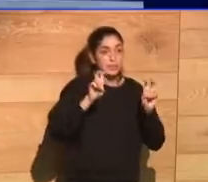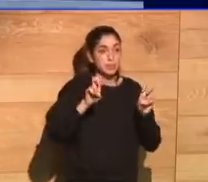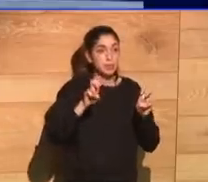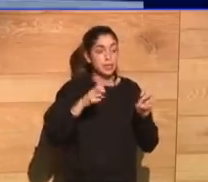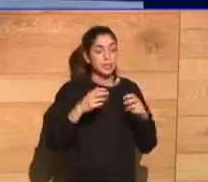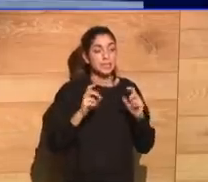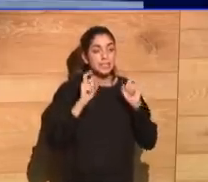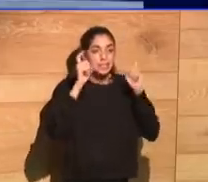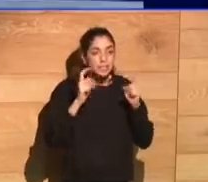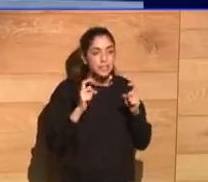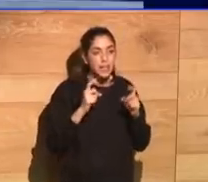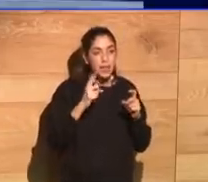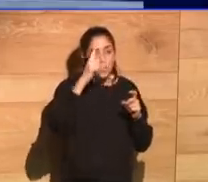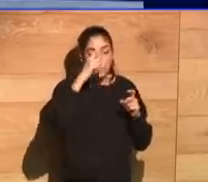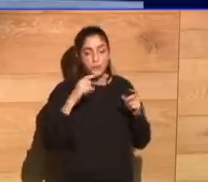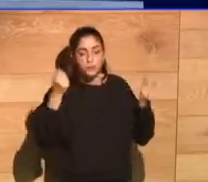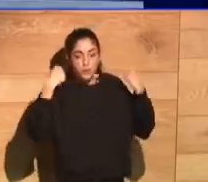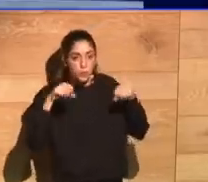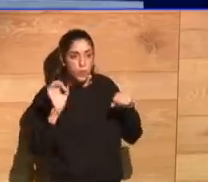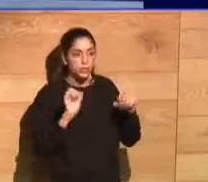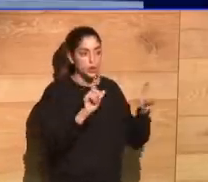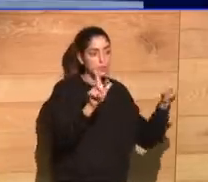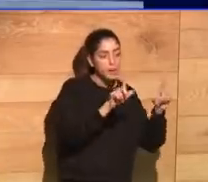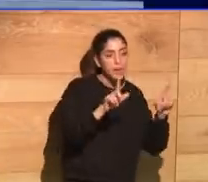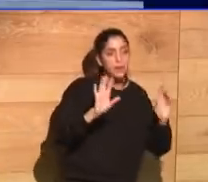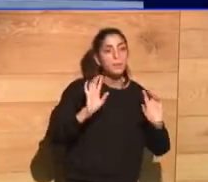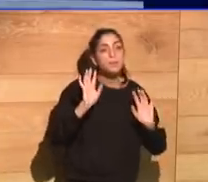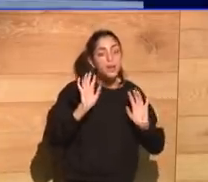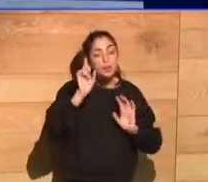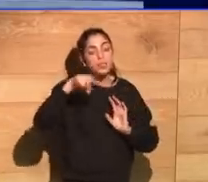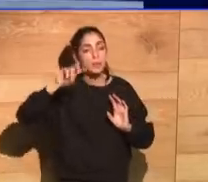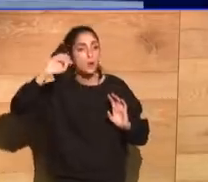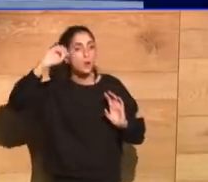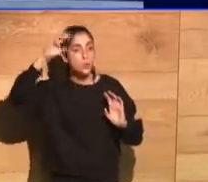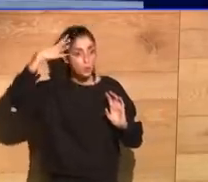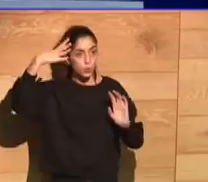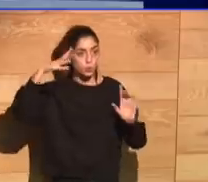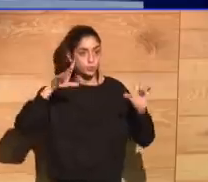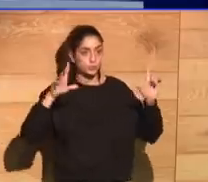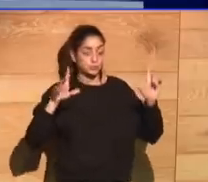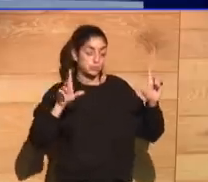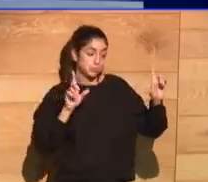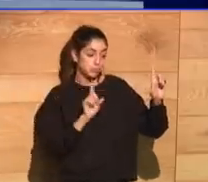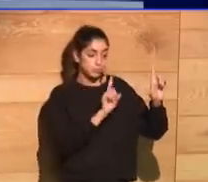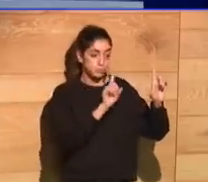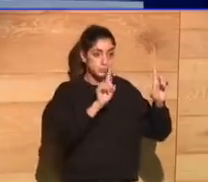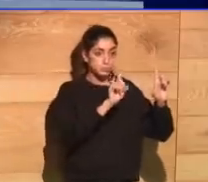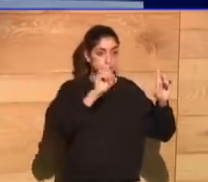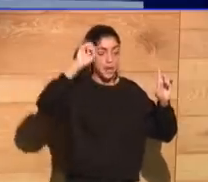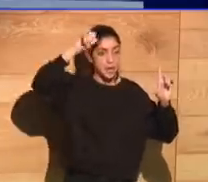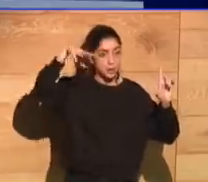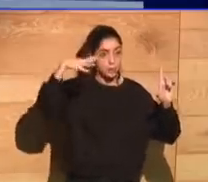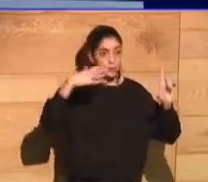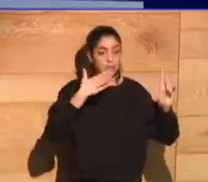sus figuras con las imágenes de fondo, sino también la luz, el modo en que la luz incide sobre ellos. Cuando los vemos volando, por ejemplo, sobre la